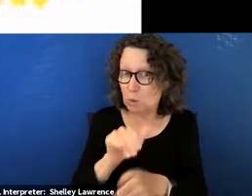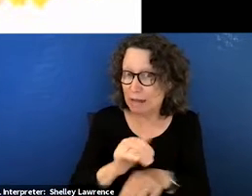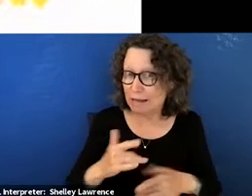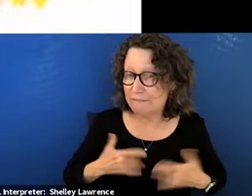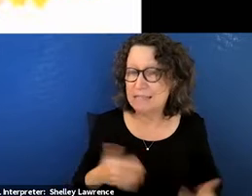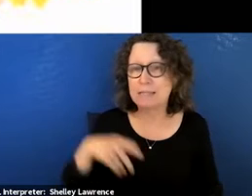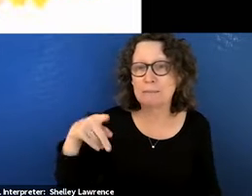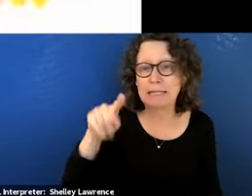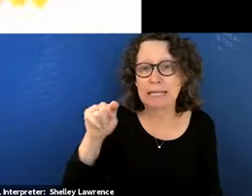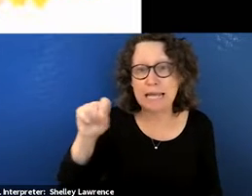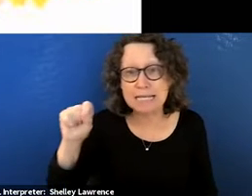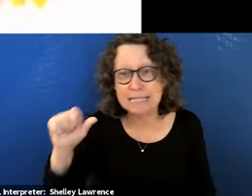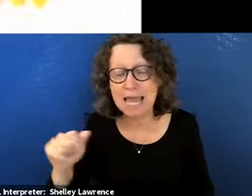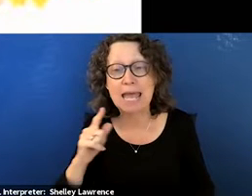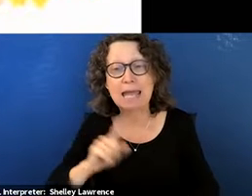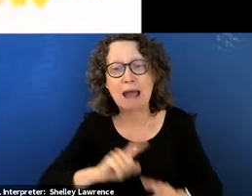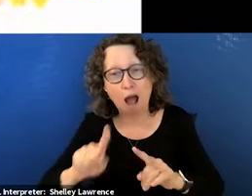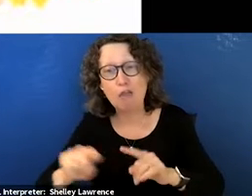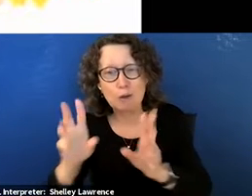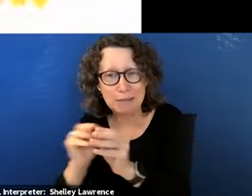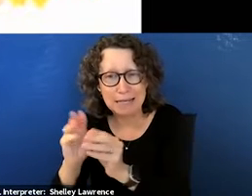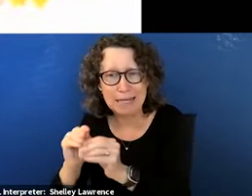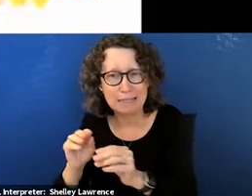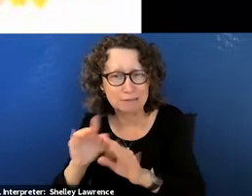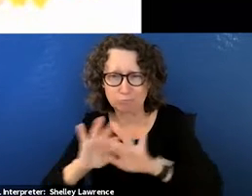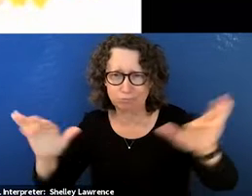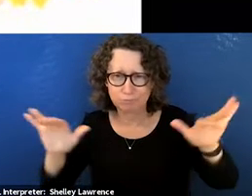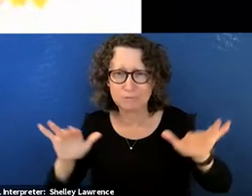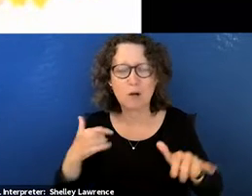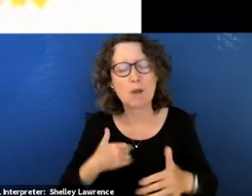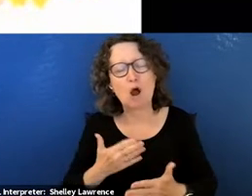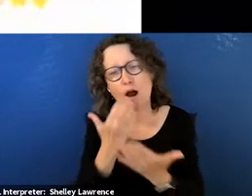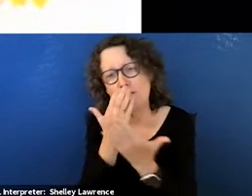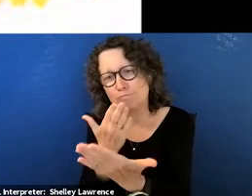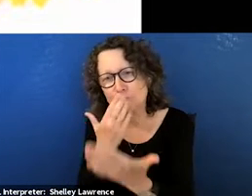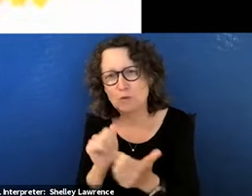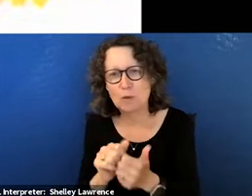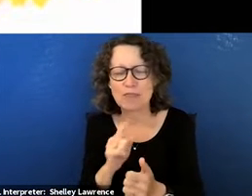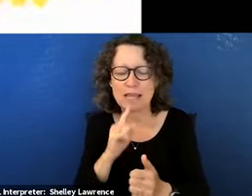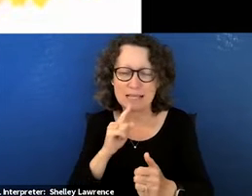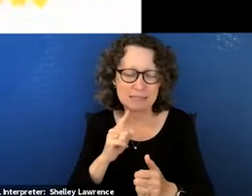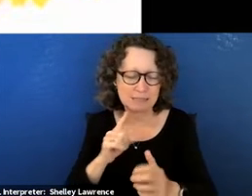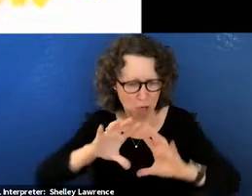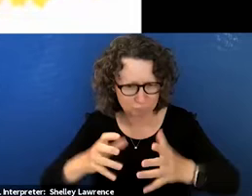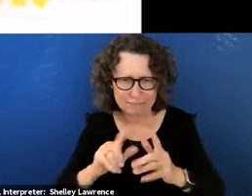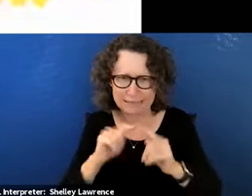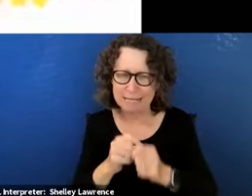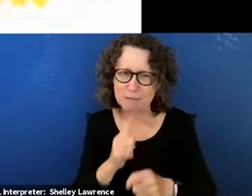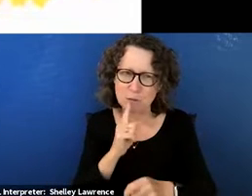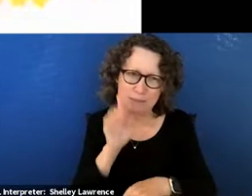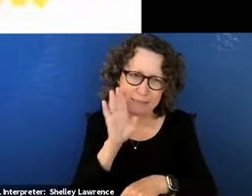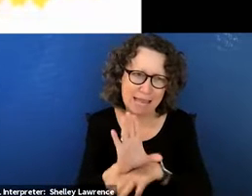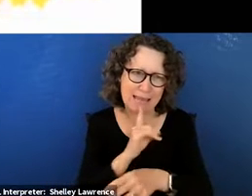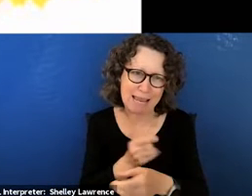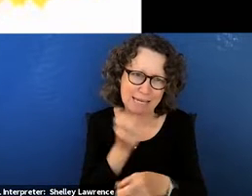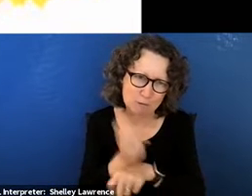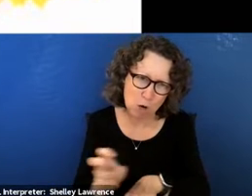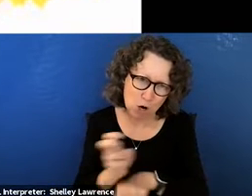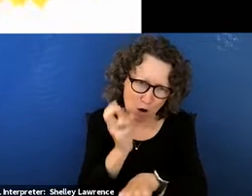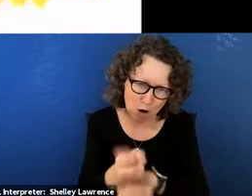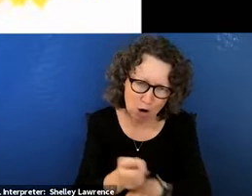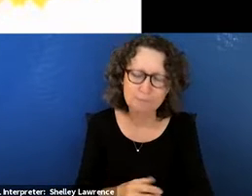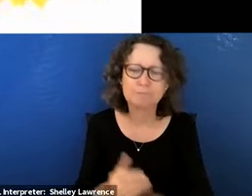los eventos de regreso a clases, PTSD, reuniones de DILAC, entre otros. Nosotros estamos muy agradecidos con este equipo que trabaja tan